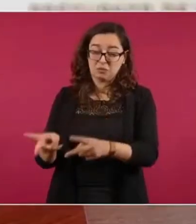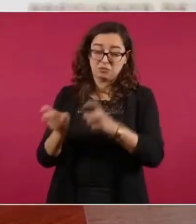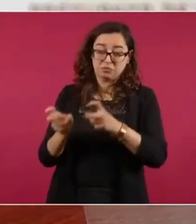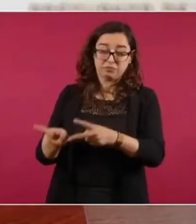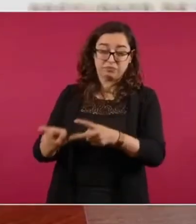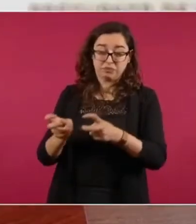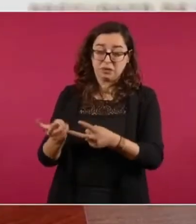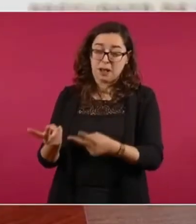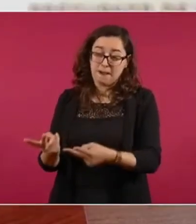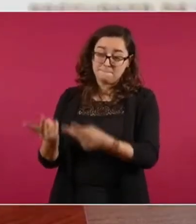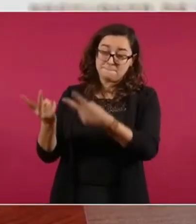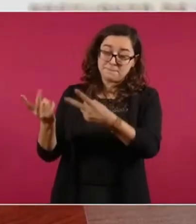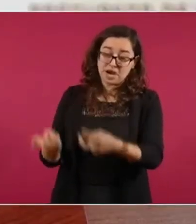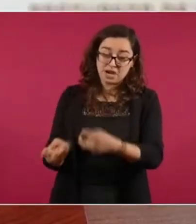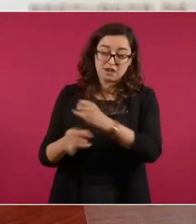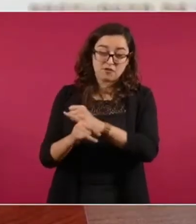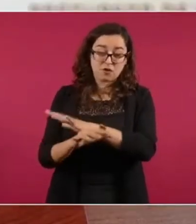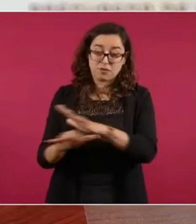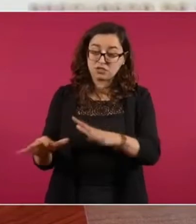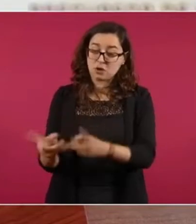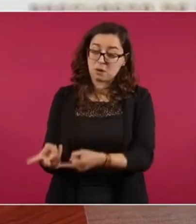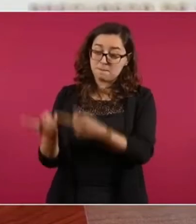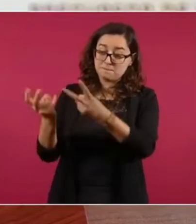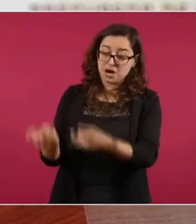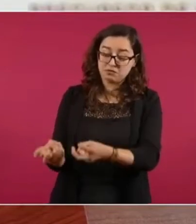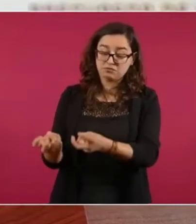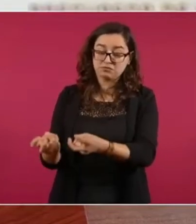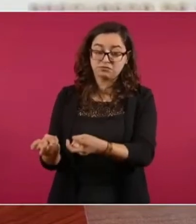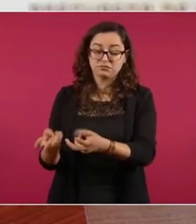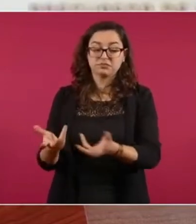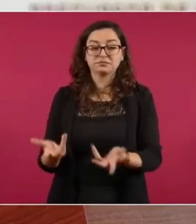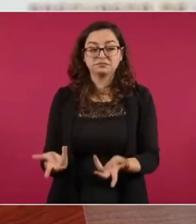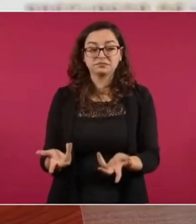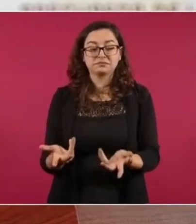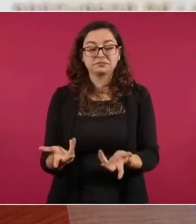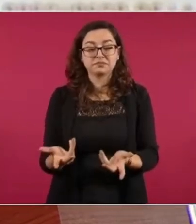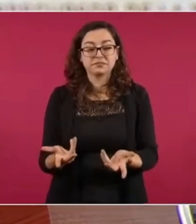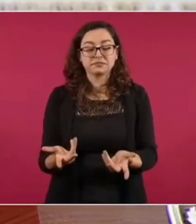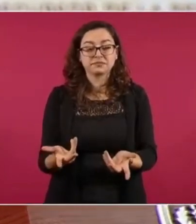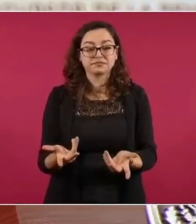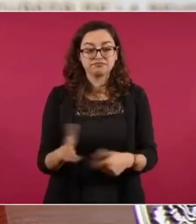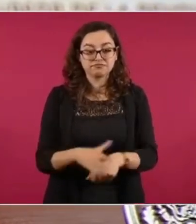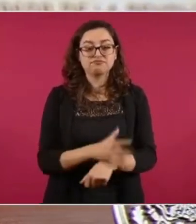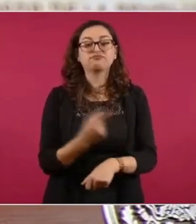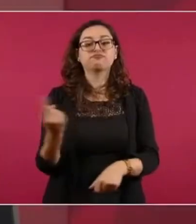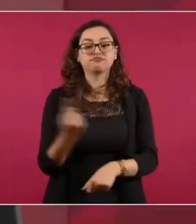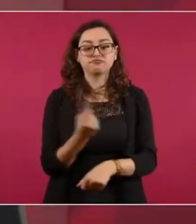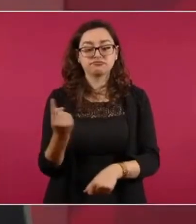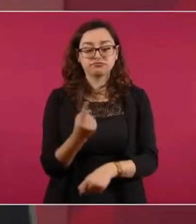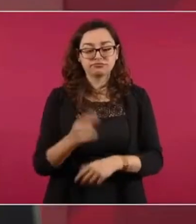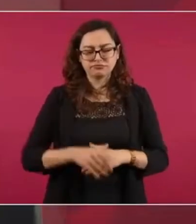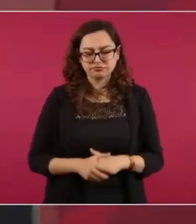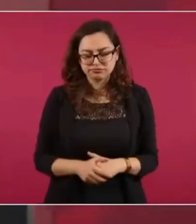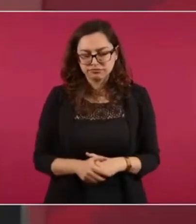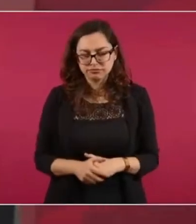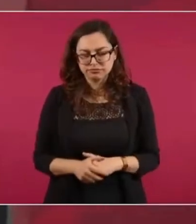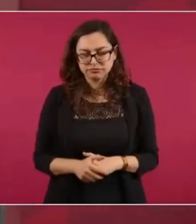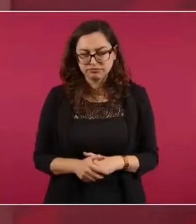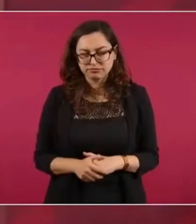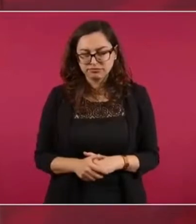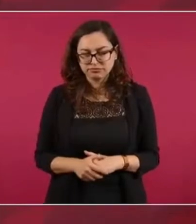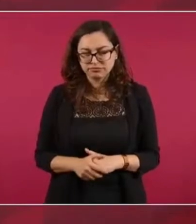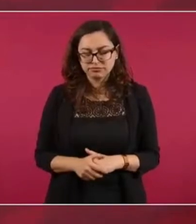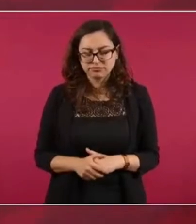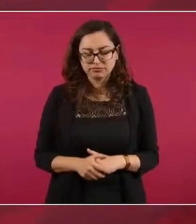a el ejército era una respuesta por nuestra postura